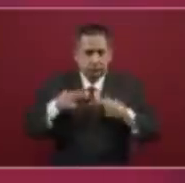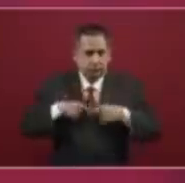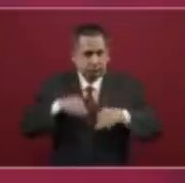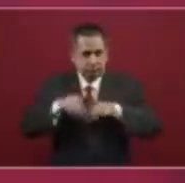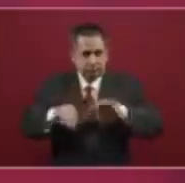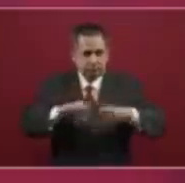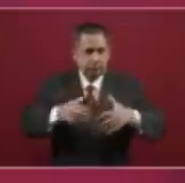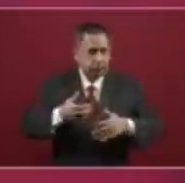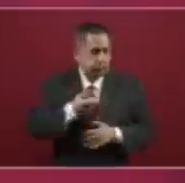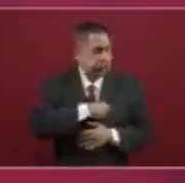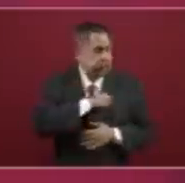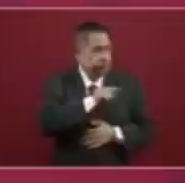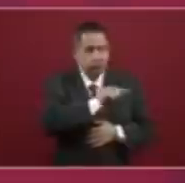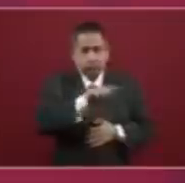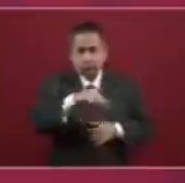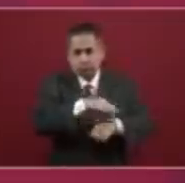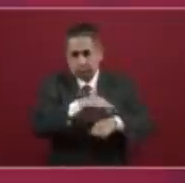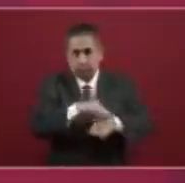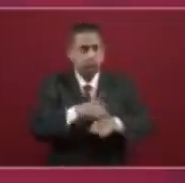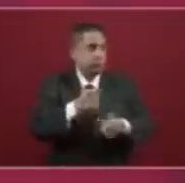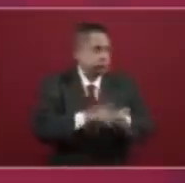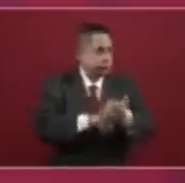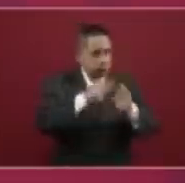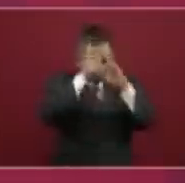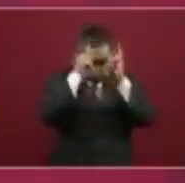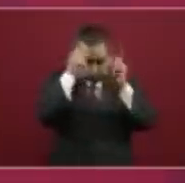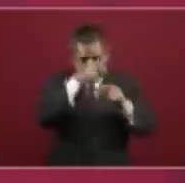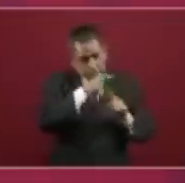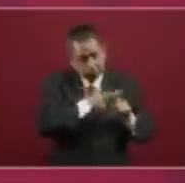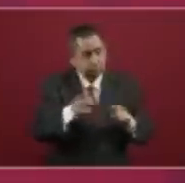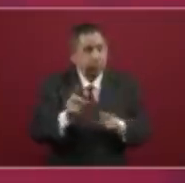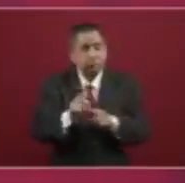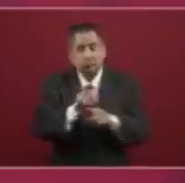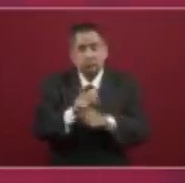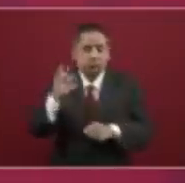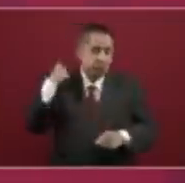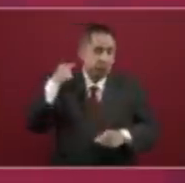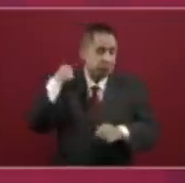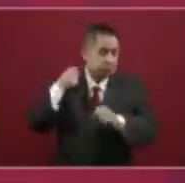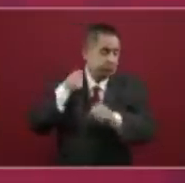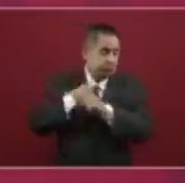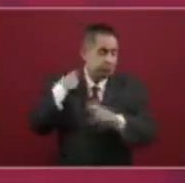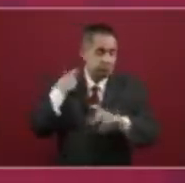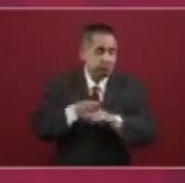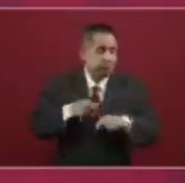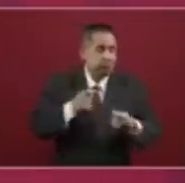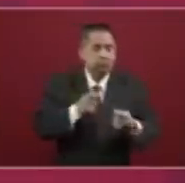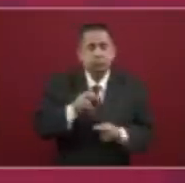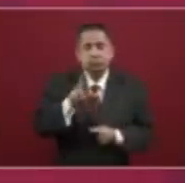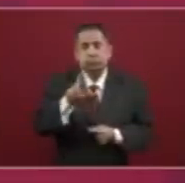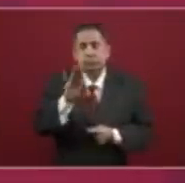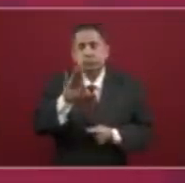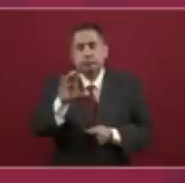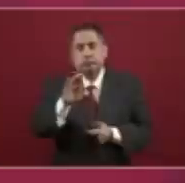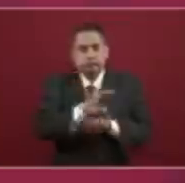de la salud contratados desde hace años por honorarios